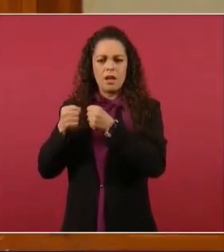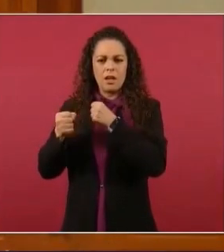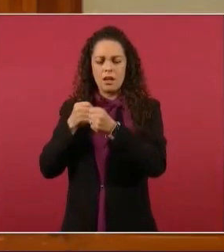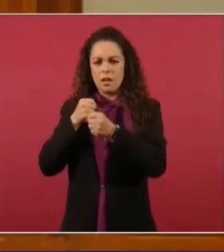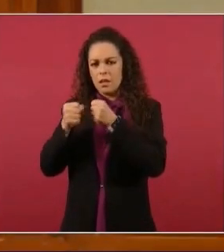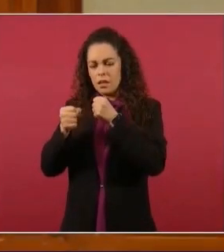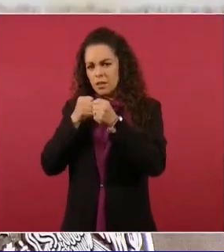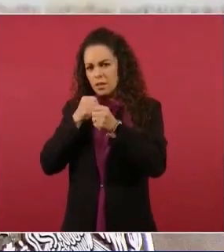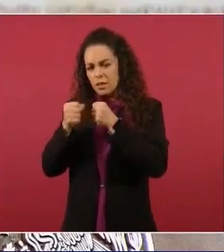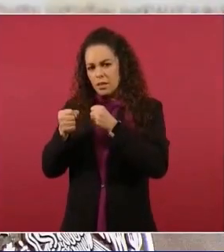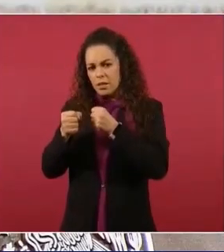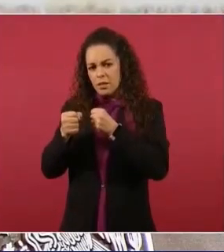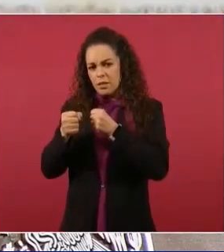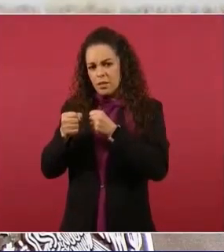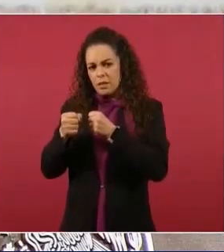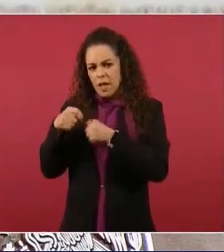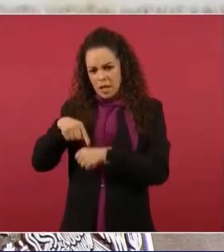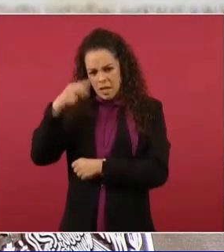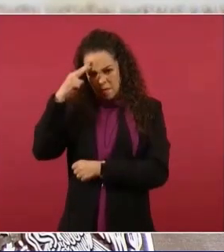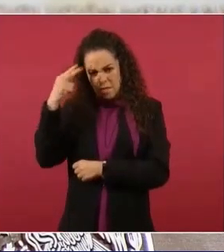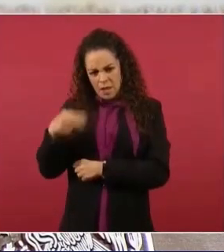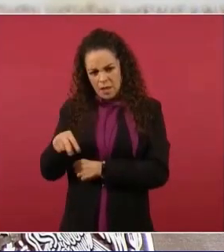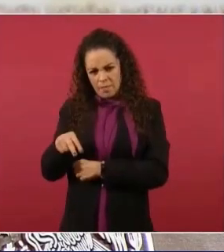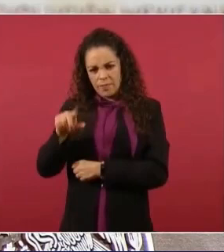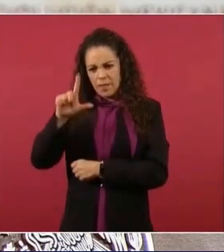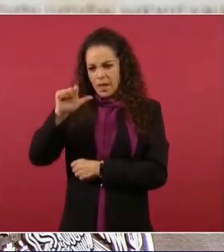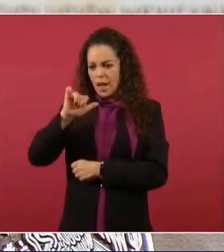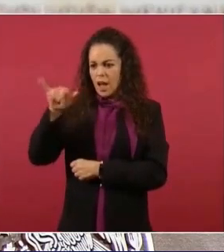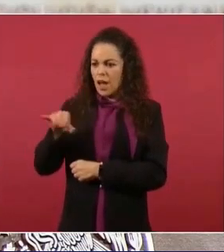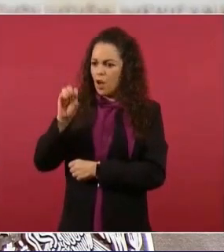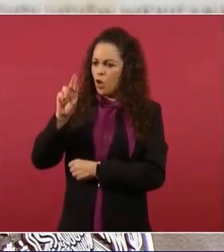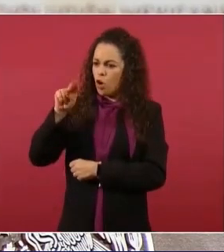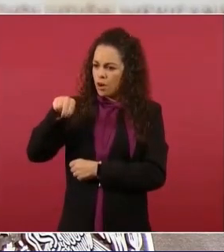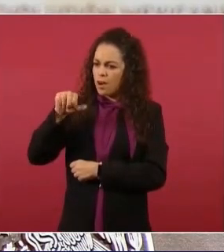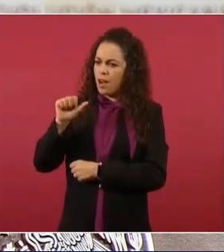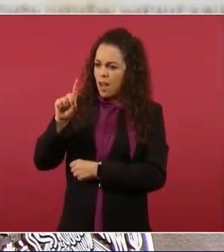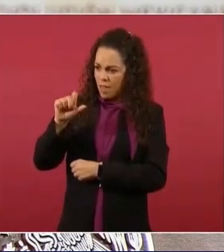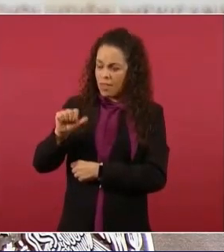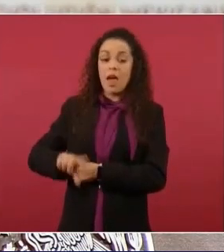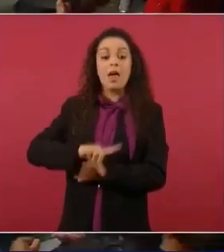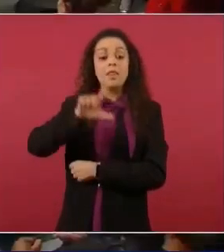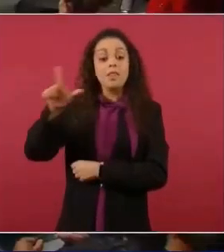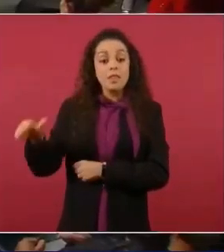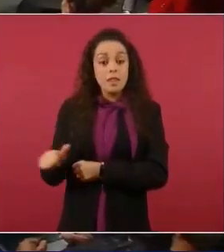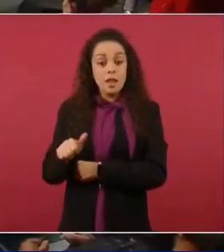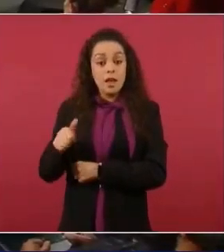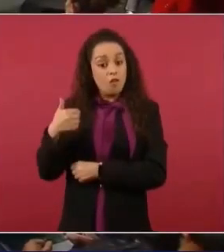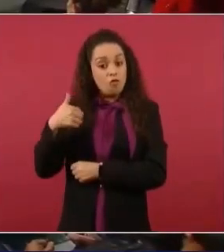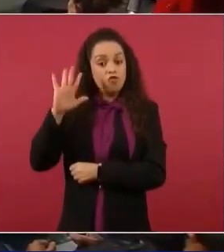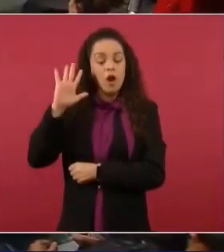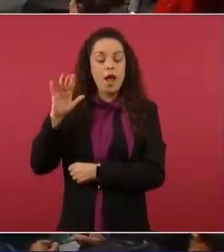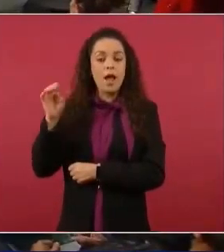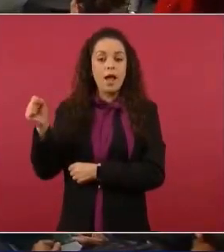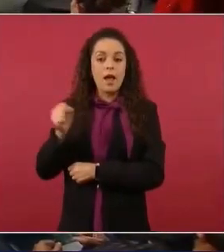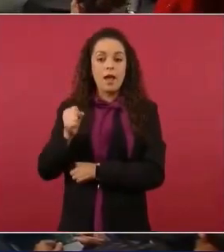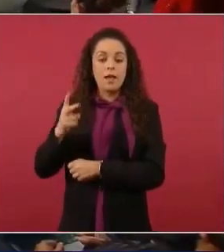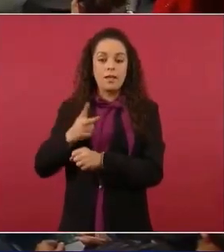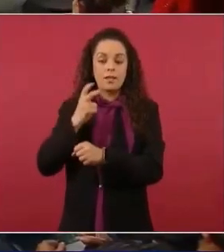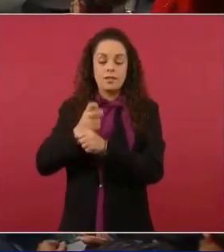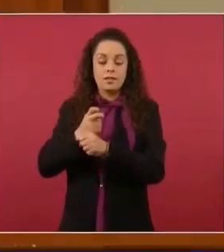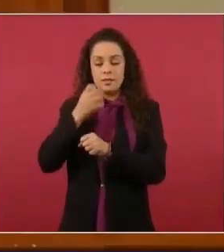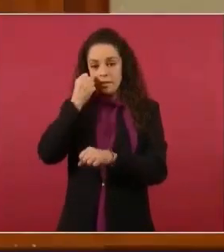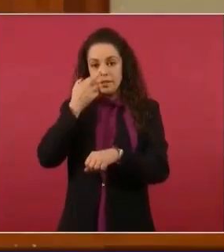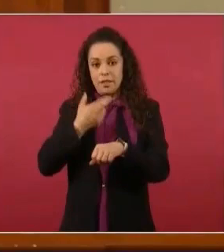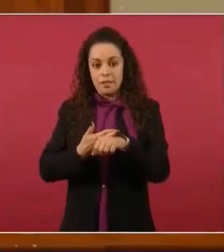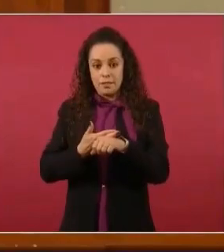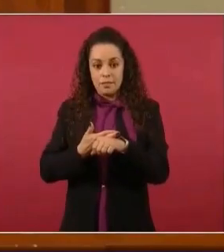en México, sí, en La Jornada, luego fue subsecretario, creo, en la Función